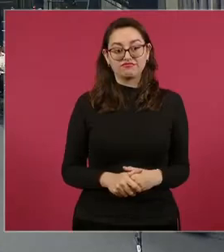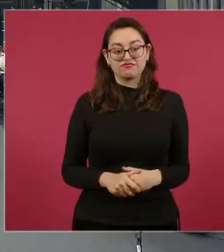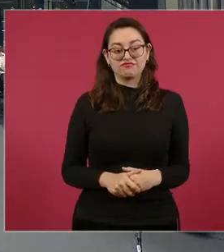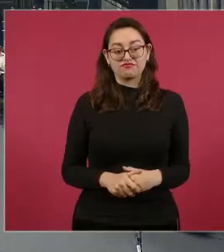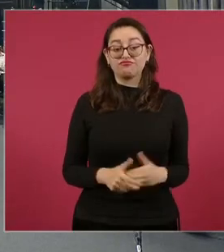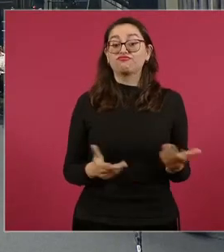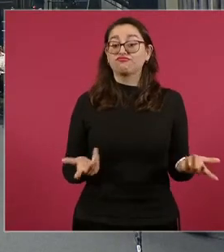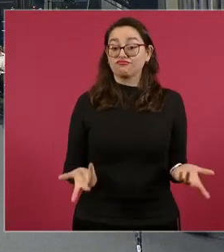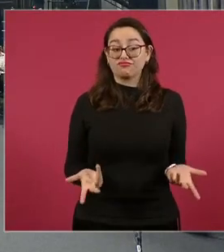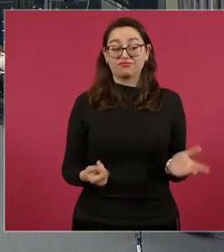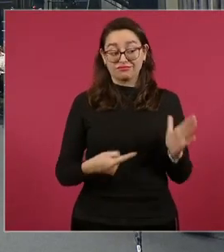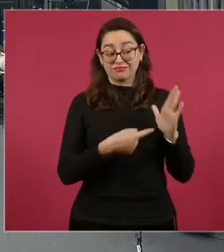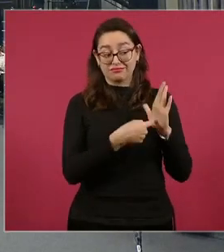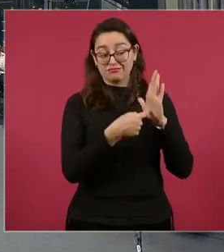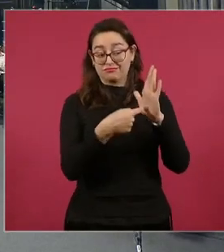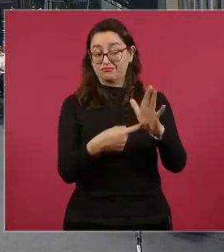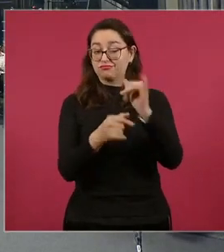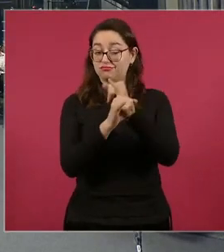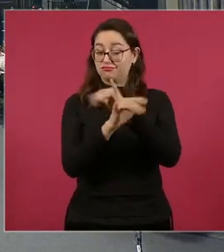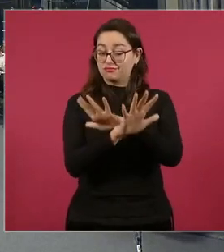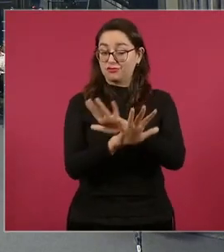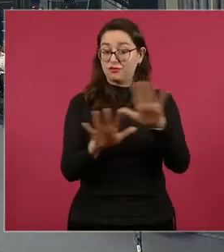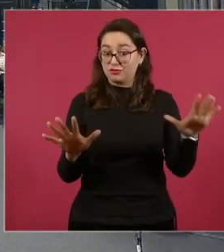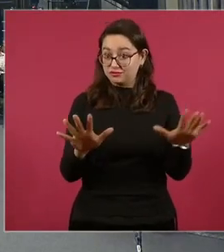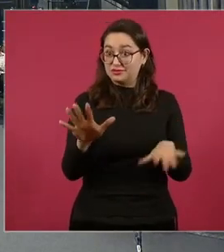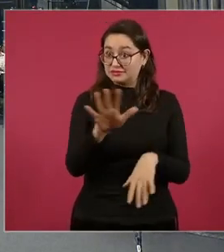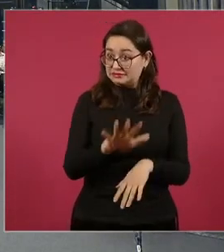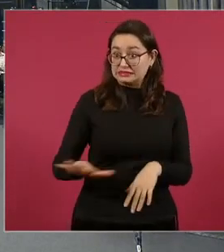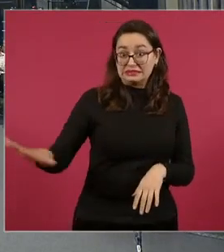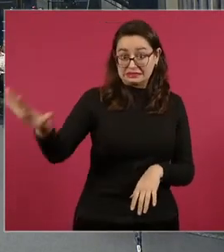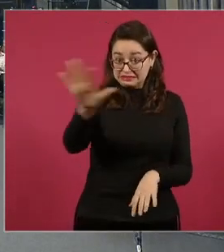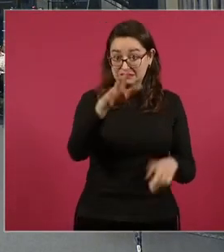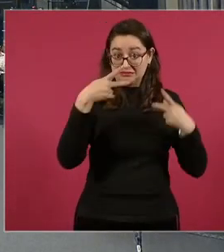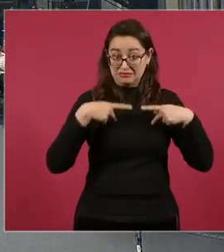Ayuda mucho, pues, porque a aclarar